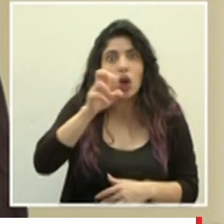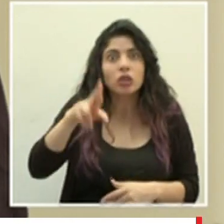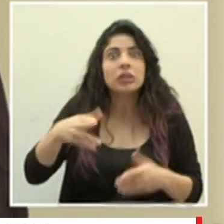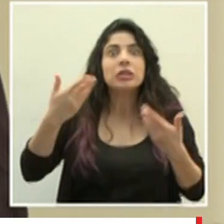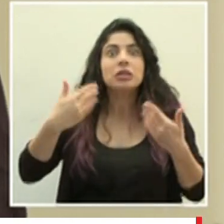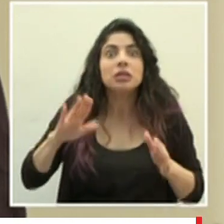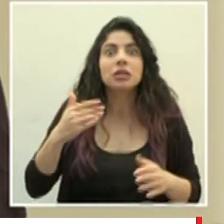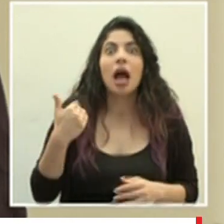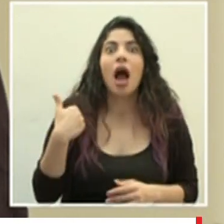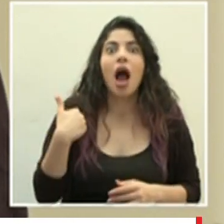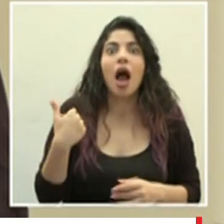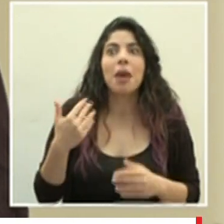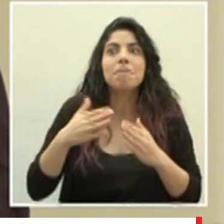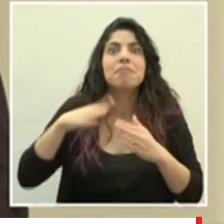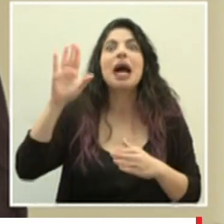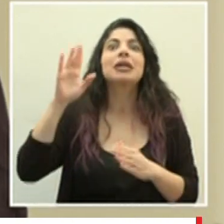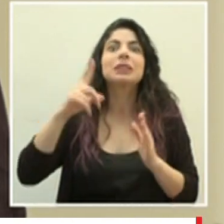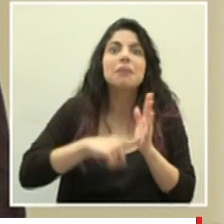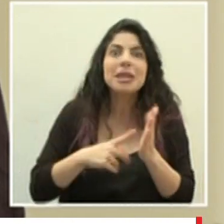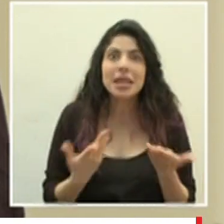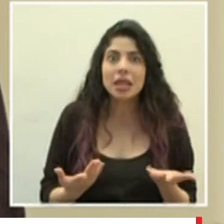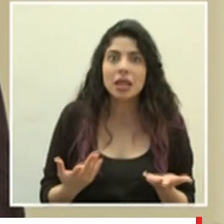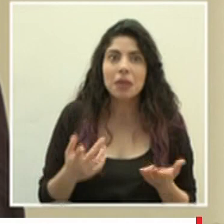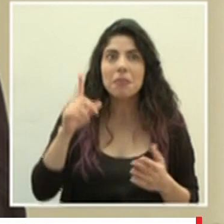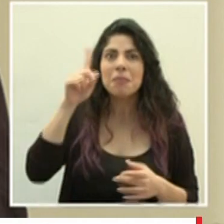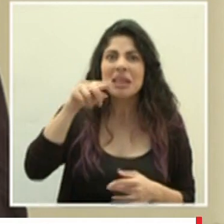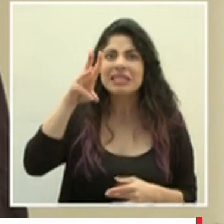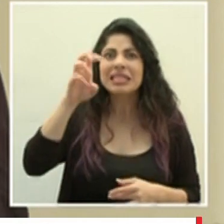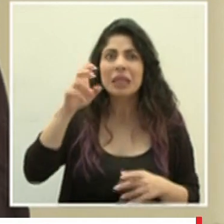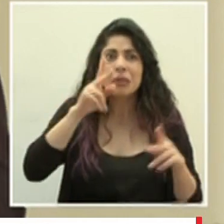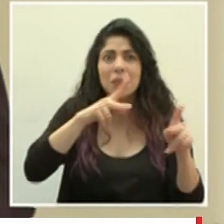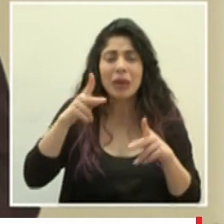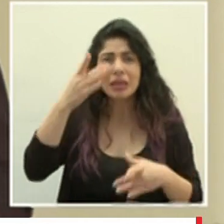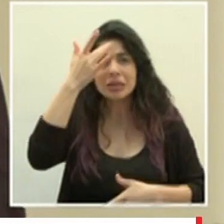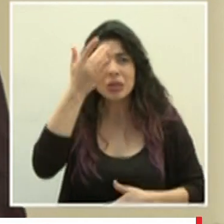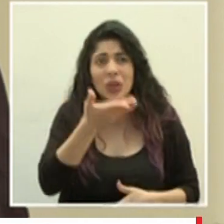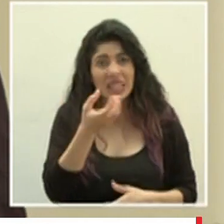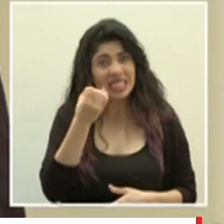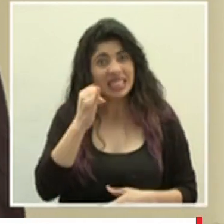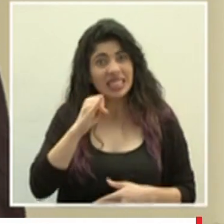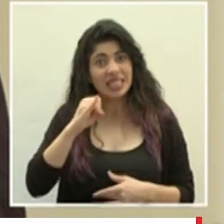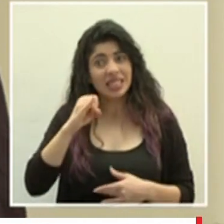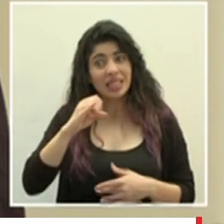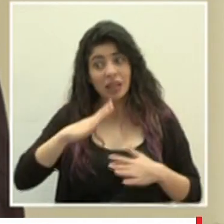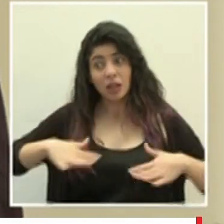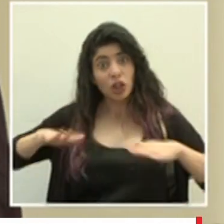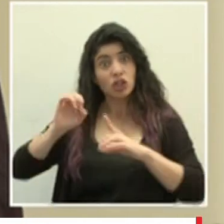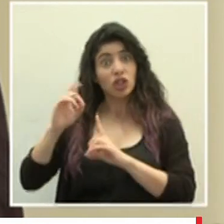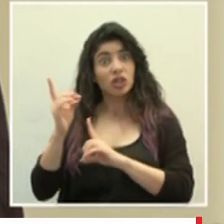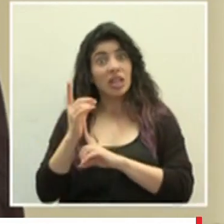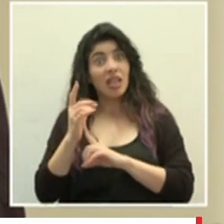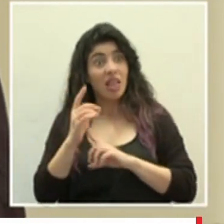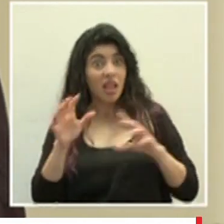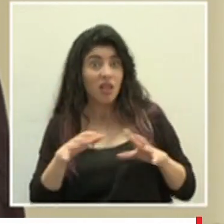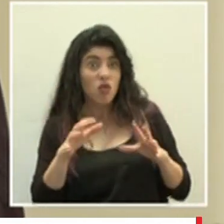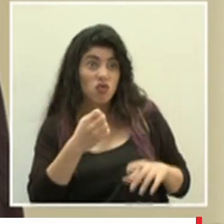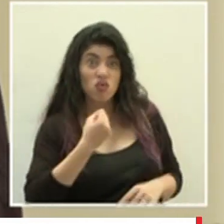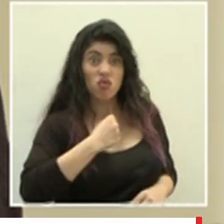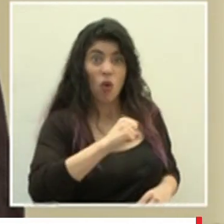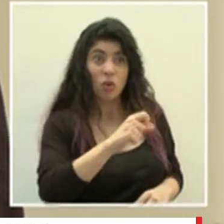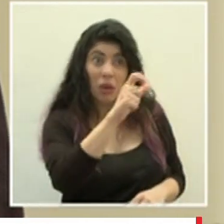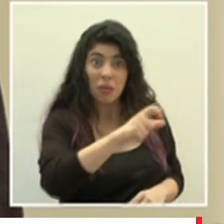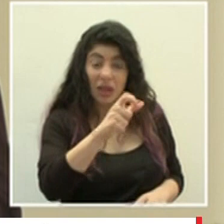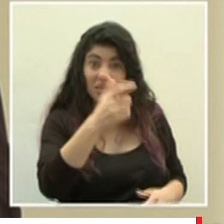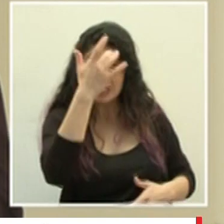llevamos más de 1.000, ¿verdad? 1.600 personas y si la sociedad reacciona de esa forma contra todas